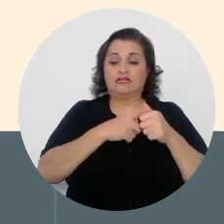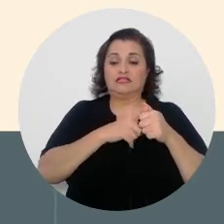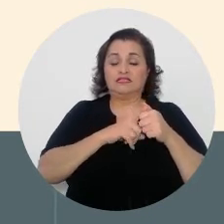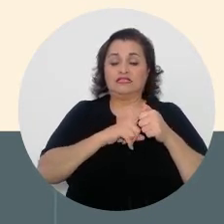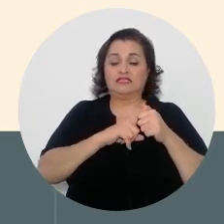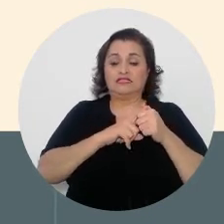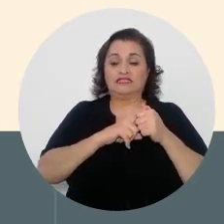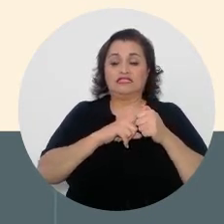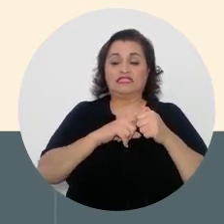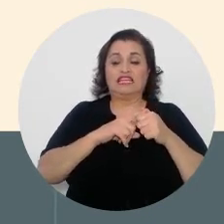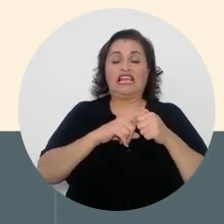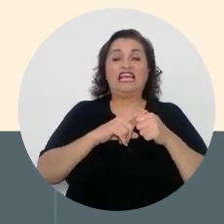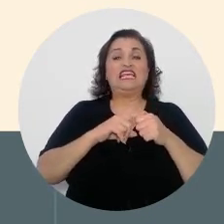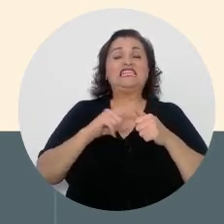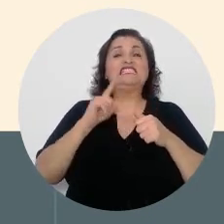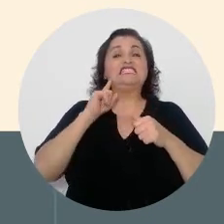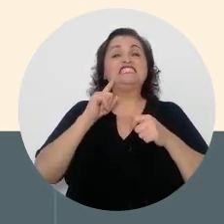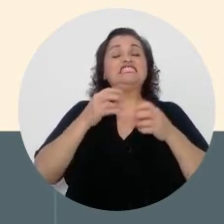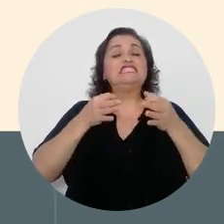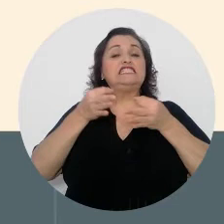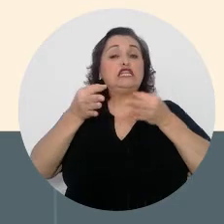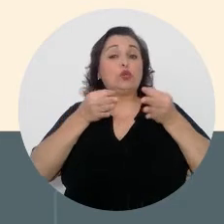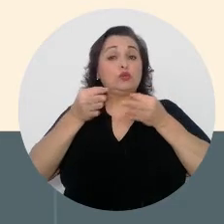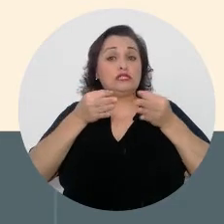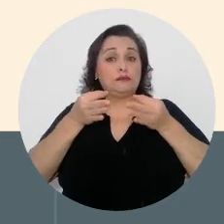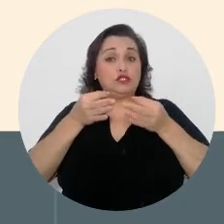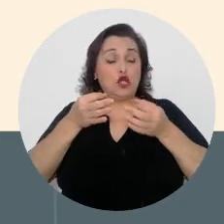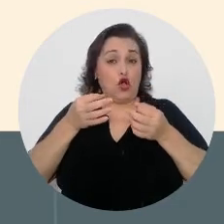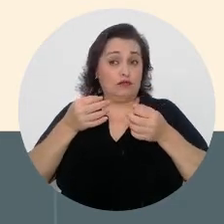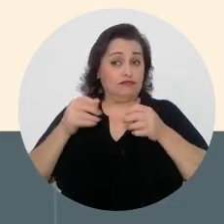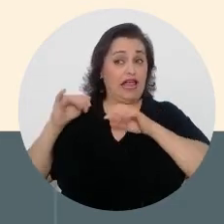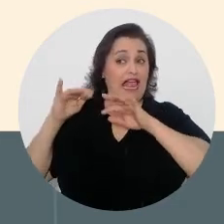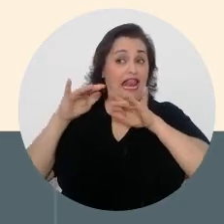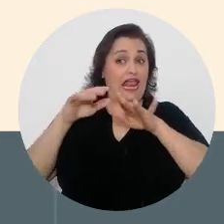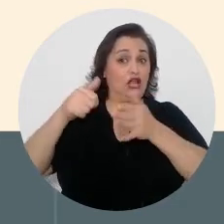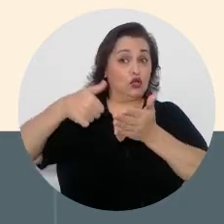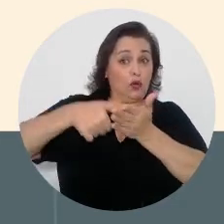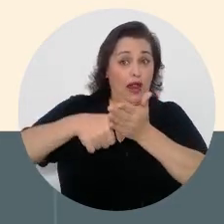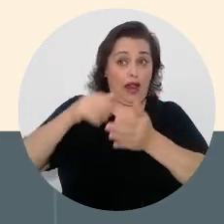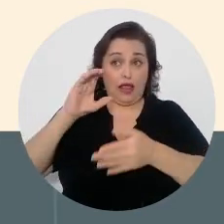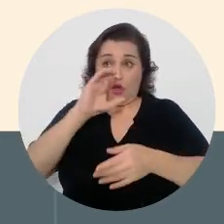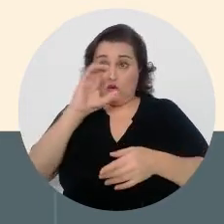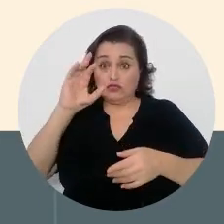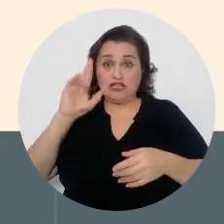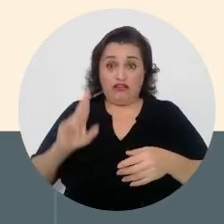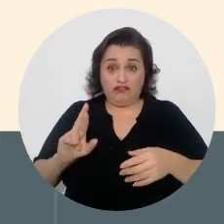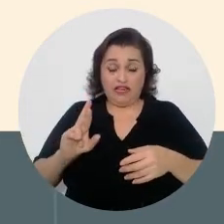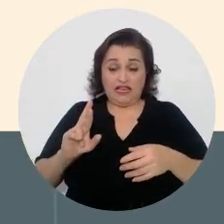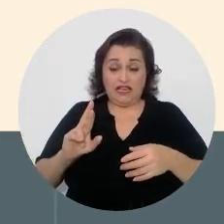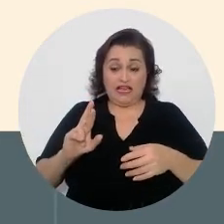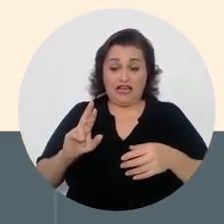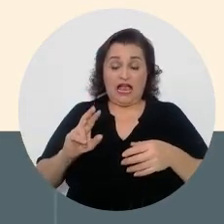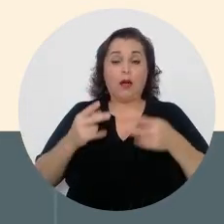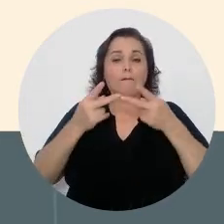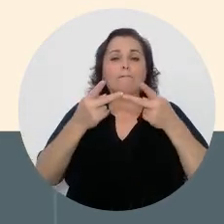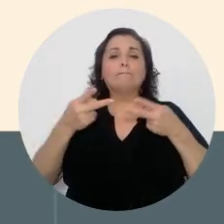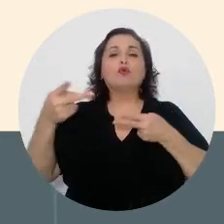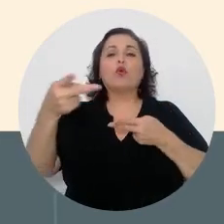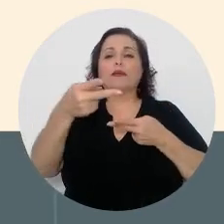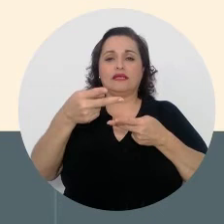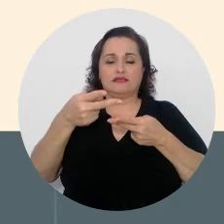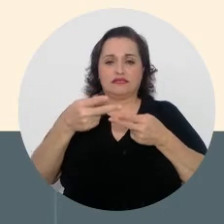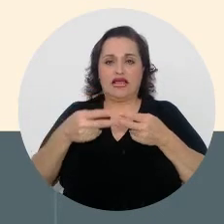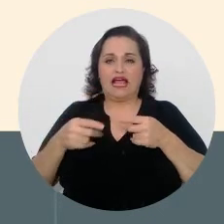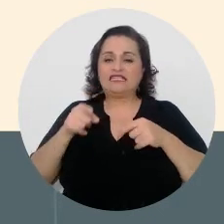el de circunscripción electoral. La circunscripción electoral en Costa Rica son las